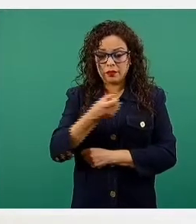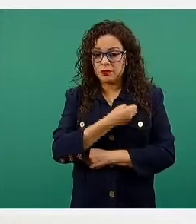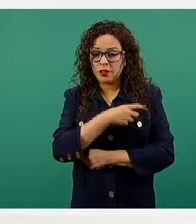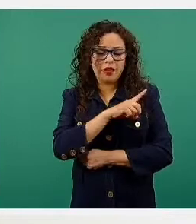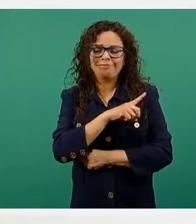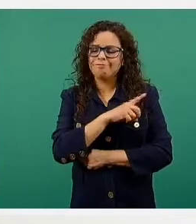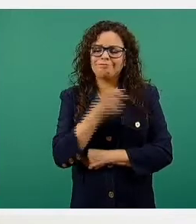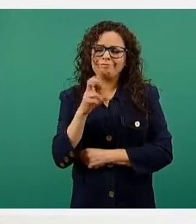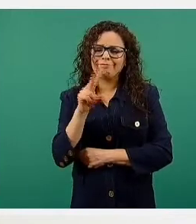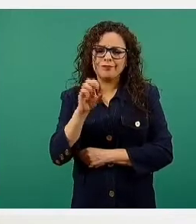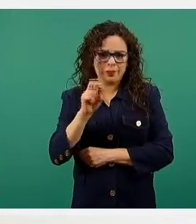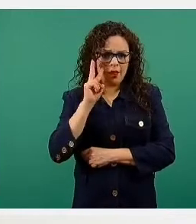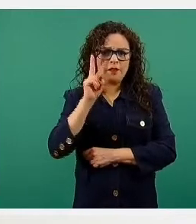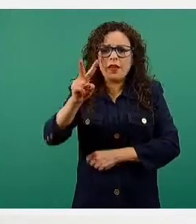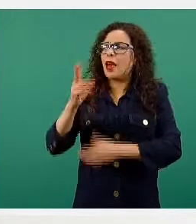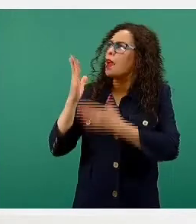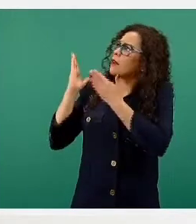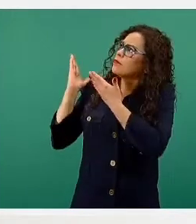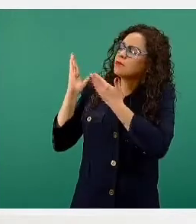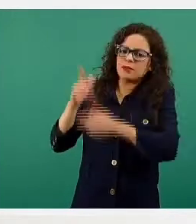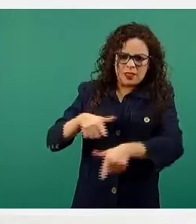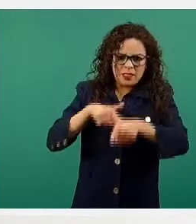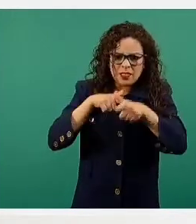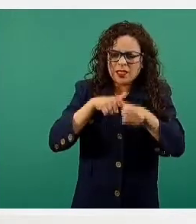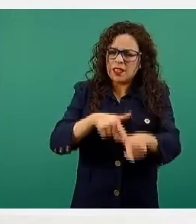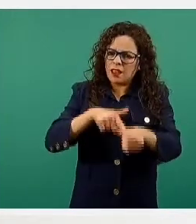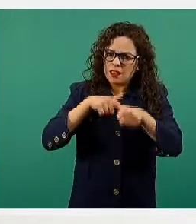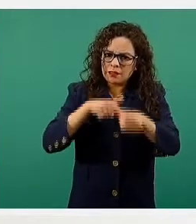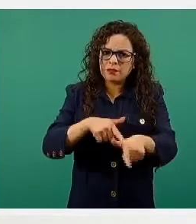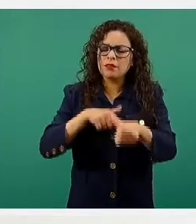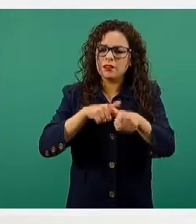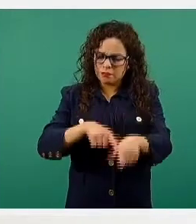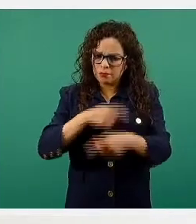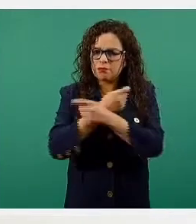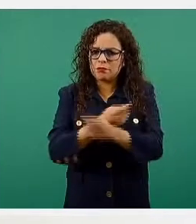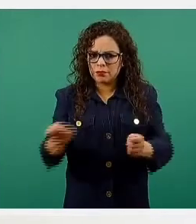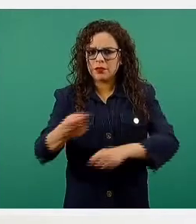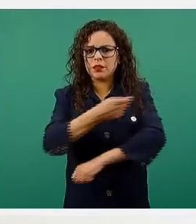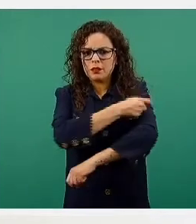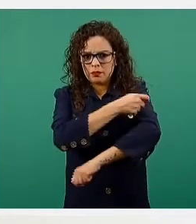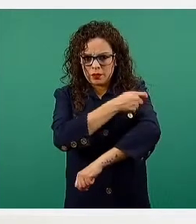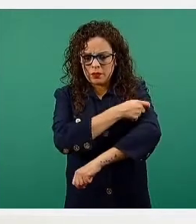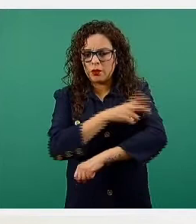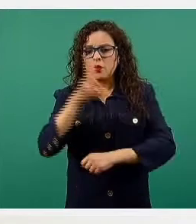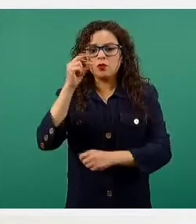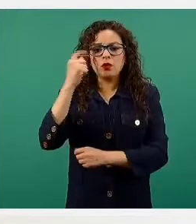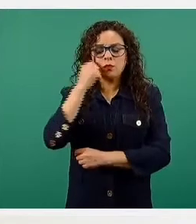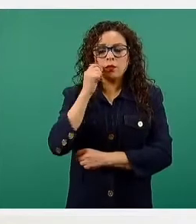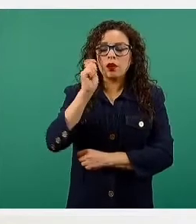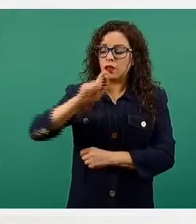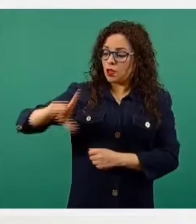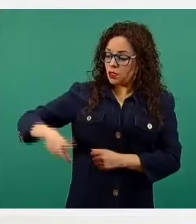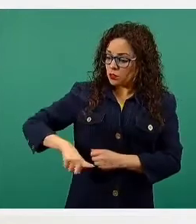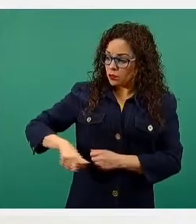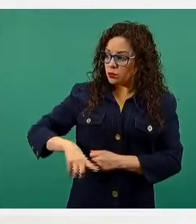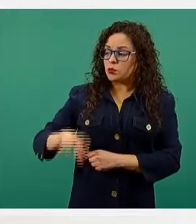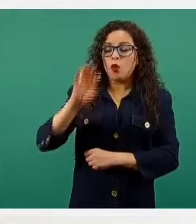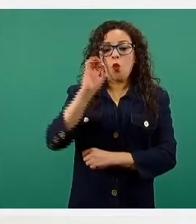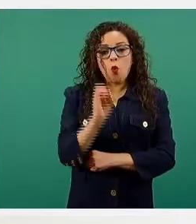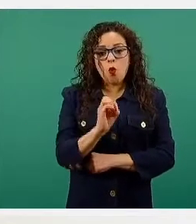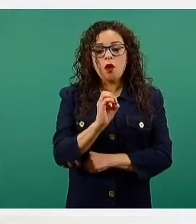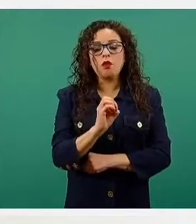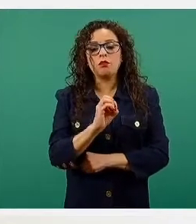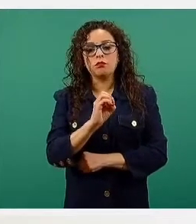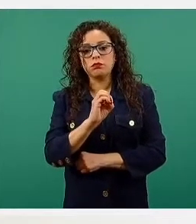números, se sigue vacunando al personal de salud de primera línea, sea personas que trabajan en el sector público o personas que